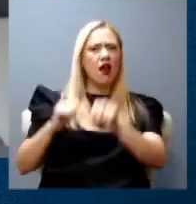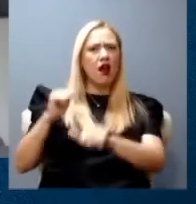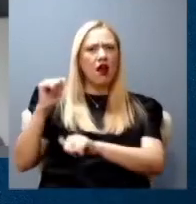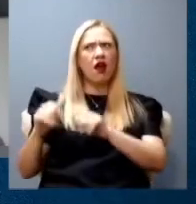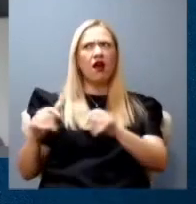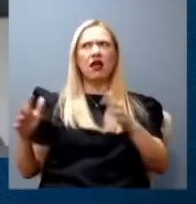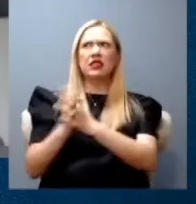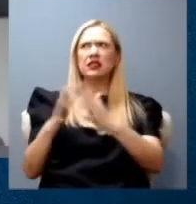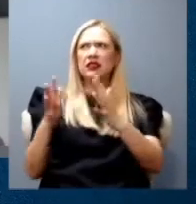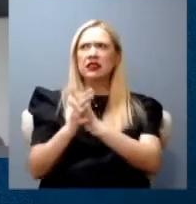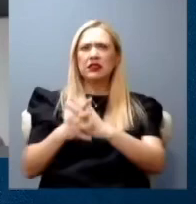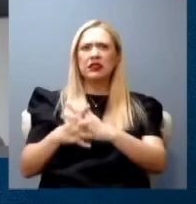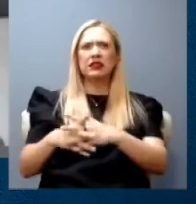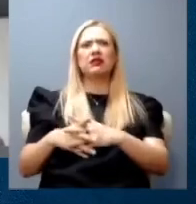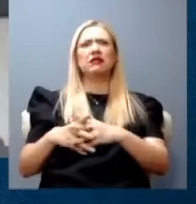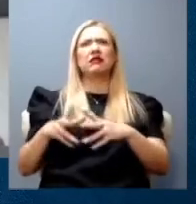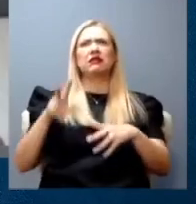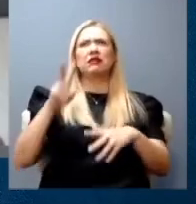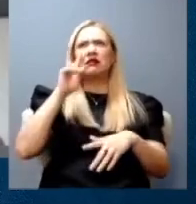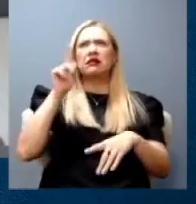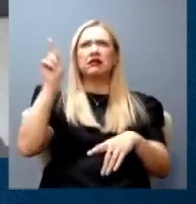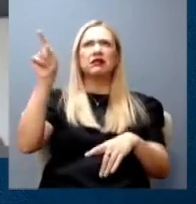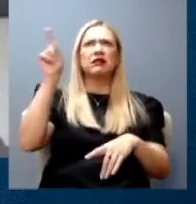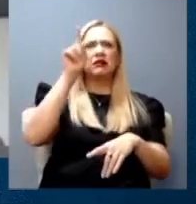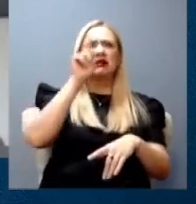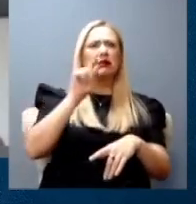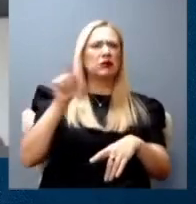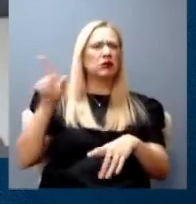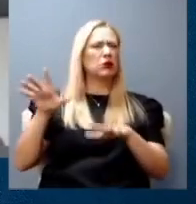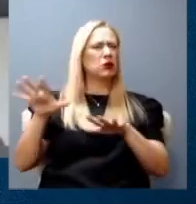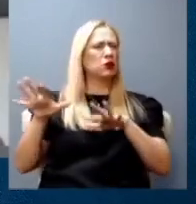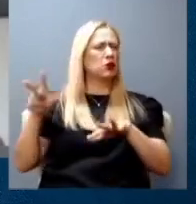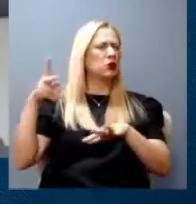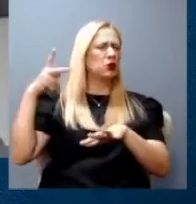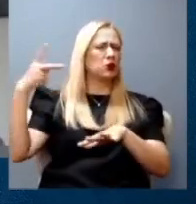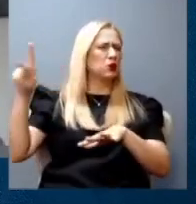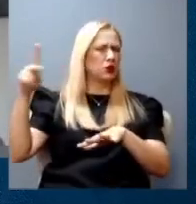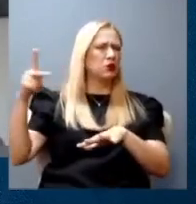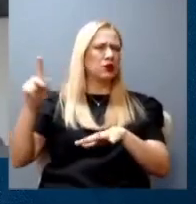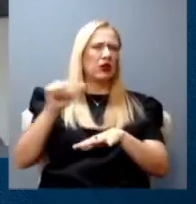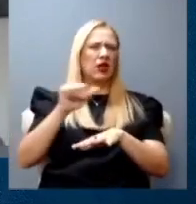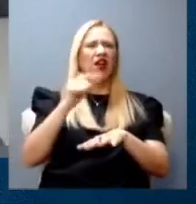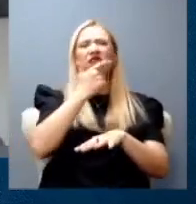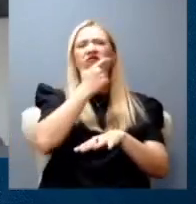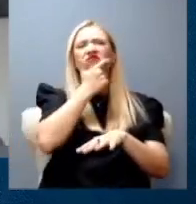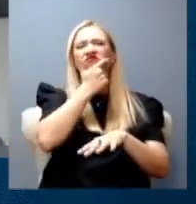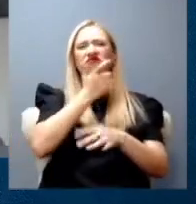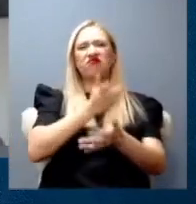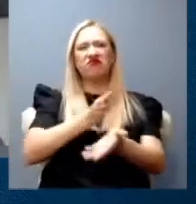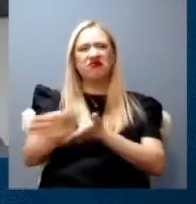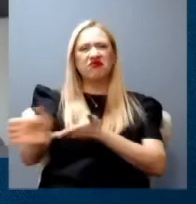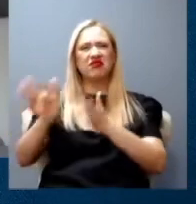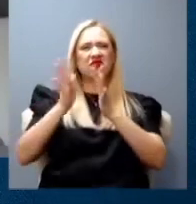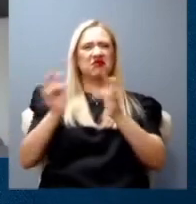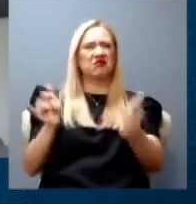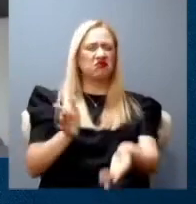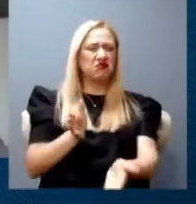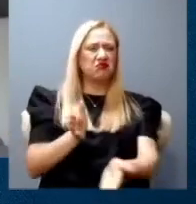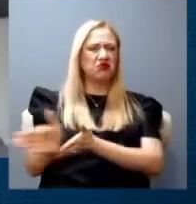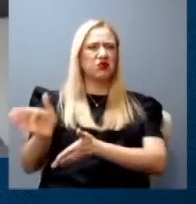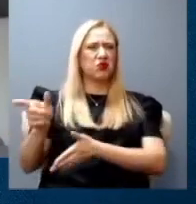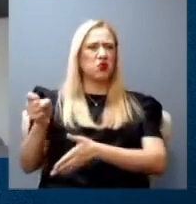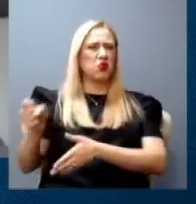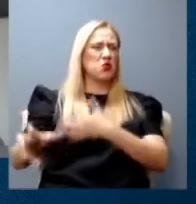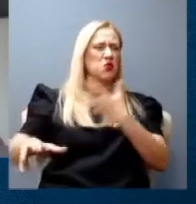los conflictos armados en diferentes países de África. Entonces, ya ahí no estamos hablando de una transición de una dictadura